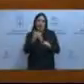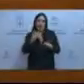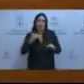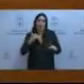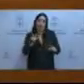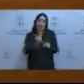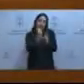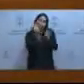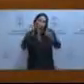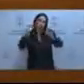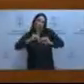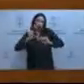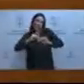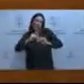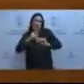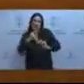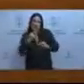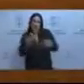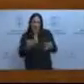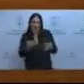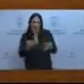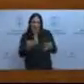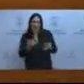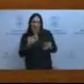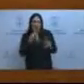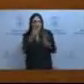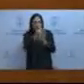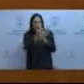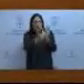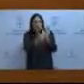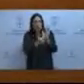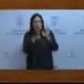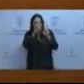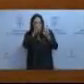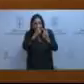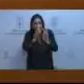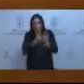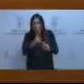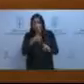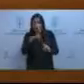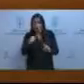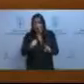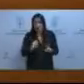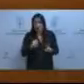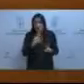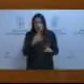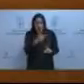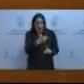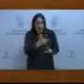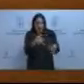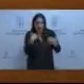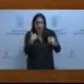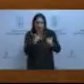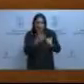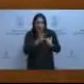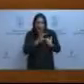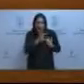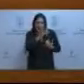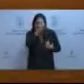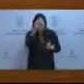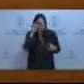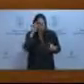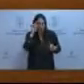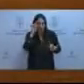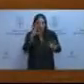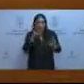del Pacto de Toledo. No voy a analizar punto por punto esta iniciativa, puesto que, como dije, es competencia nacional, pero en términos generales, todas